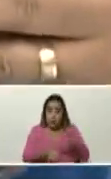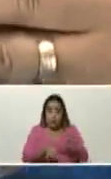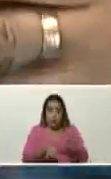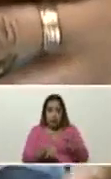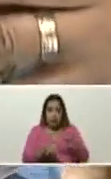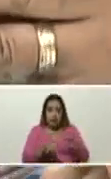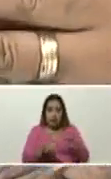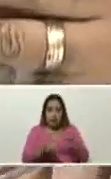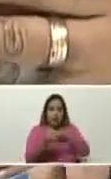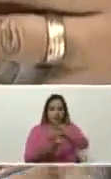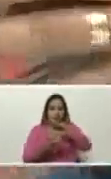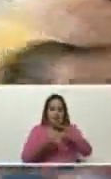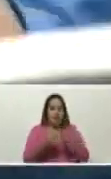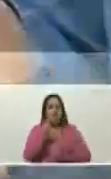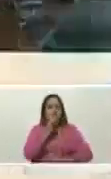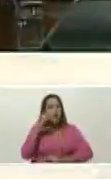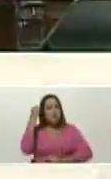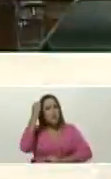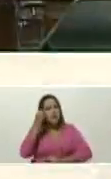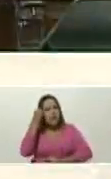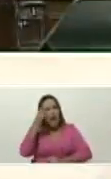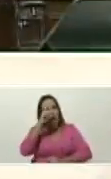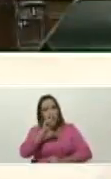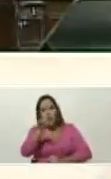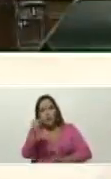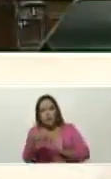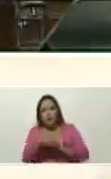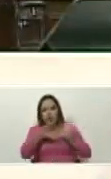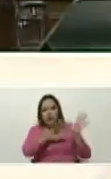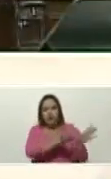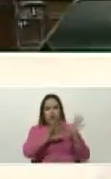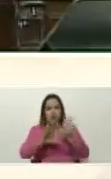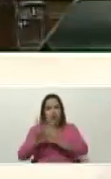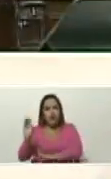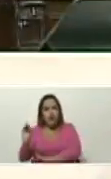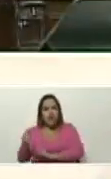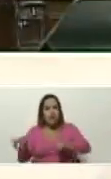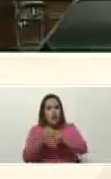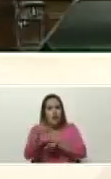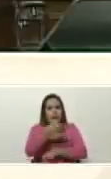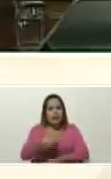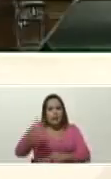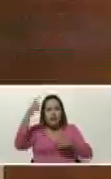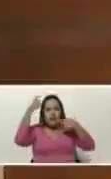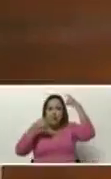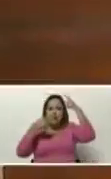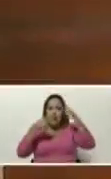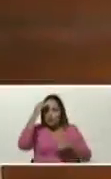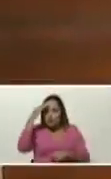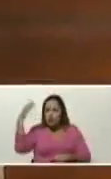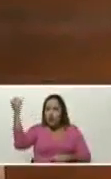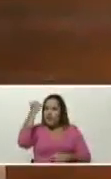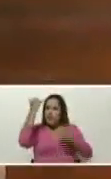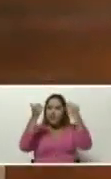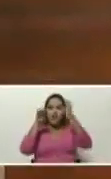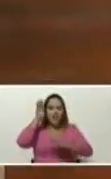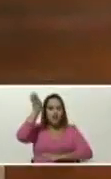¿Quién pensaba en 1990, cuando el comandante Chávez, como cual Quijote, soñaba las ideas del futuro para